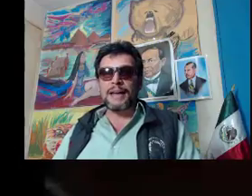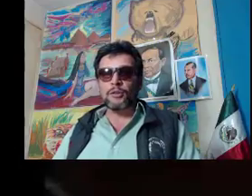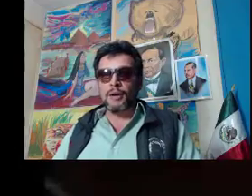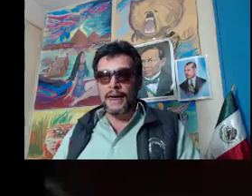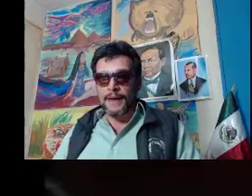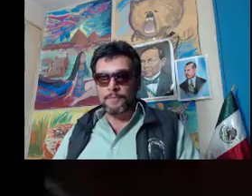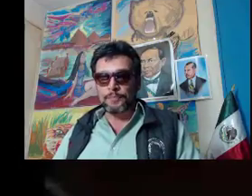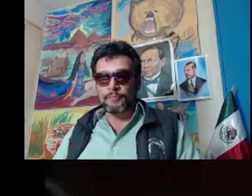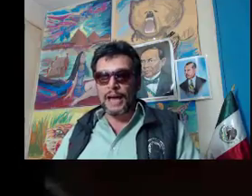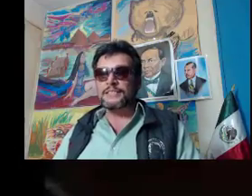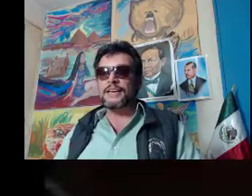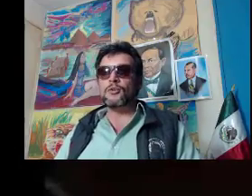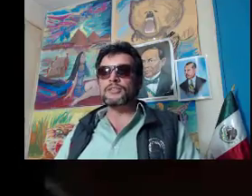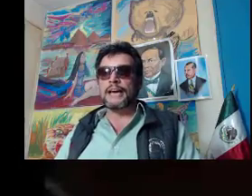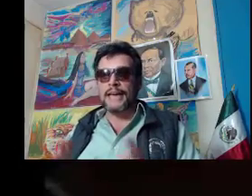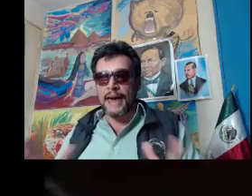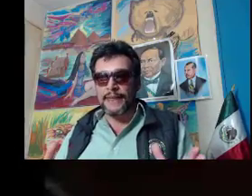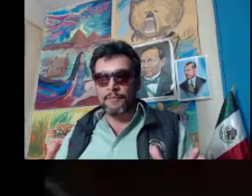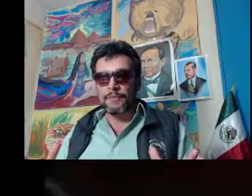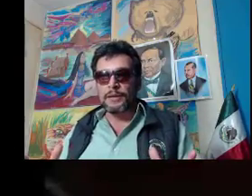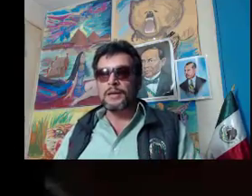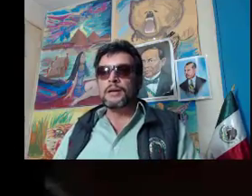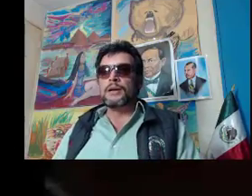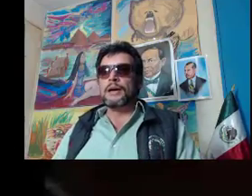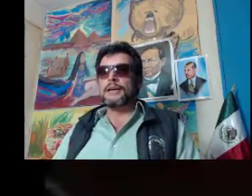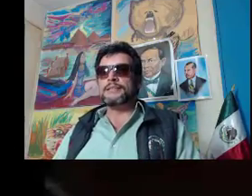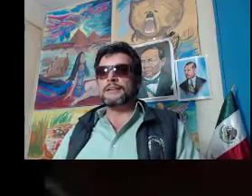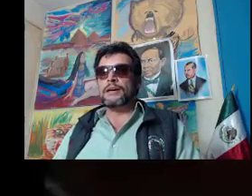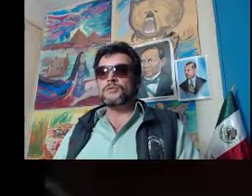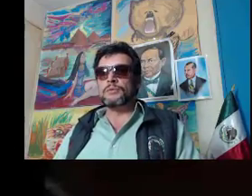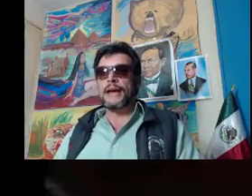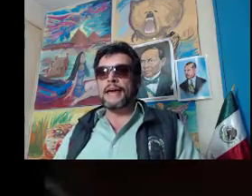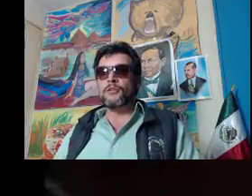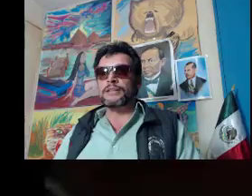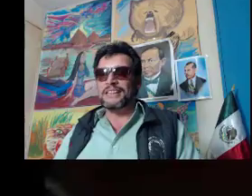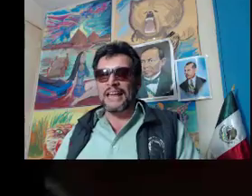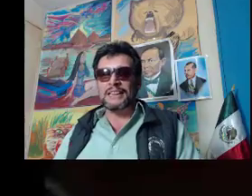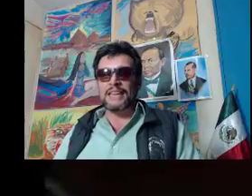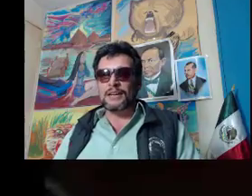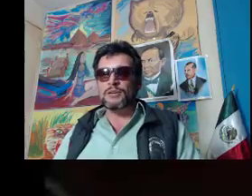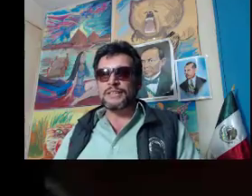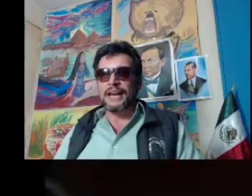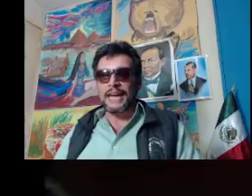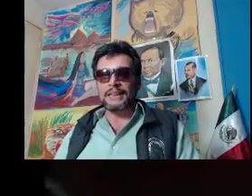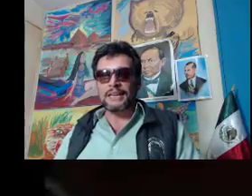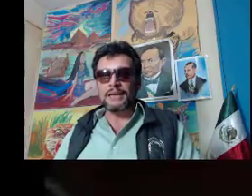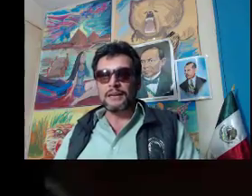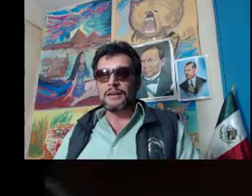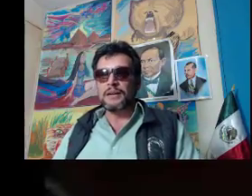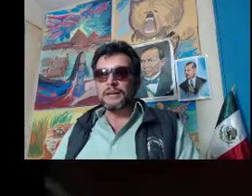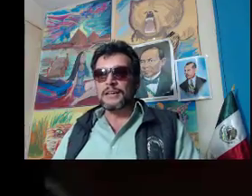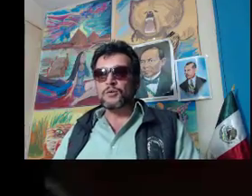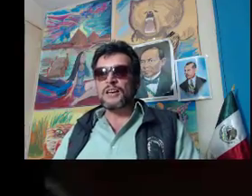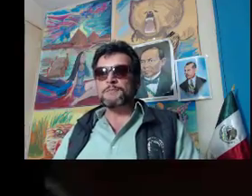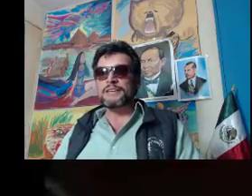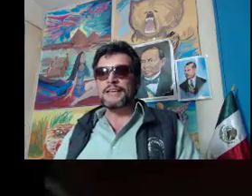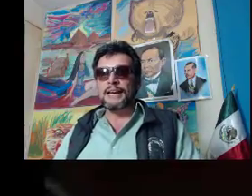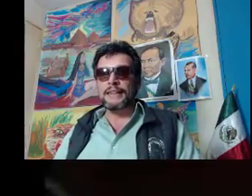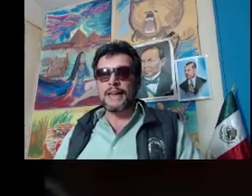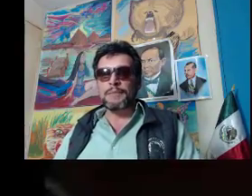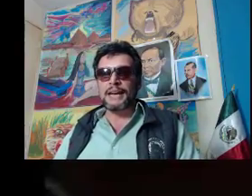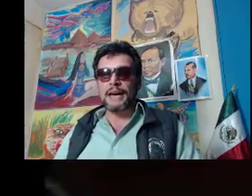sido abandonada, ha sido saqueada. Es un área donde tanta de nuestra gente, que